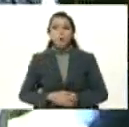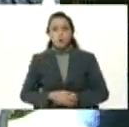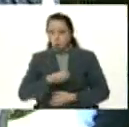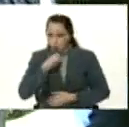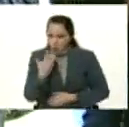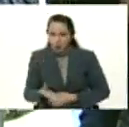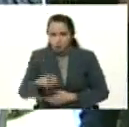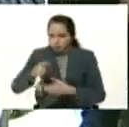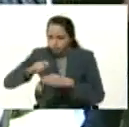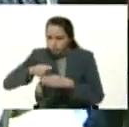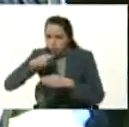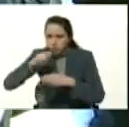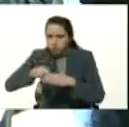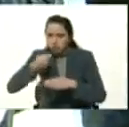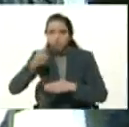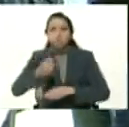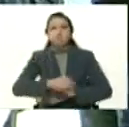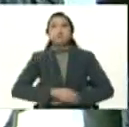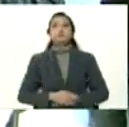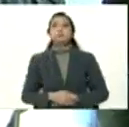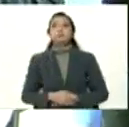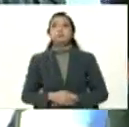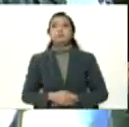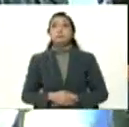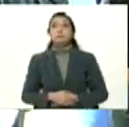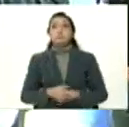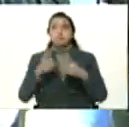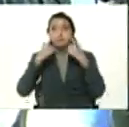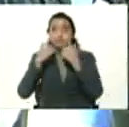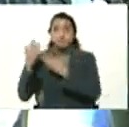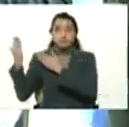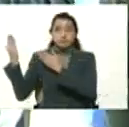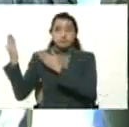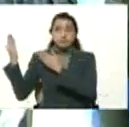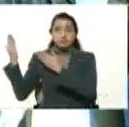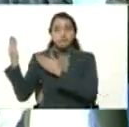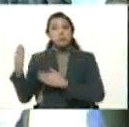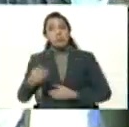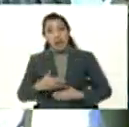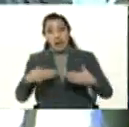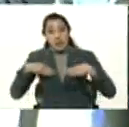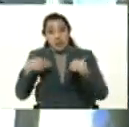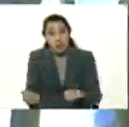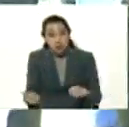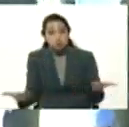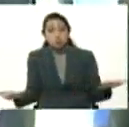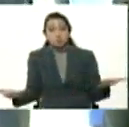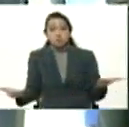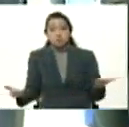bueno. Además, comer sano es construir salud.